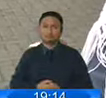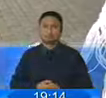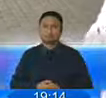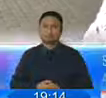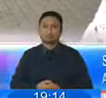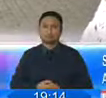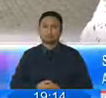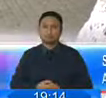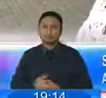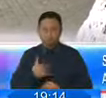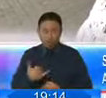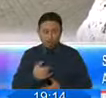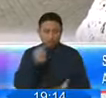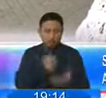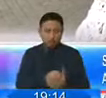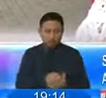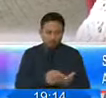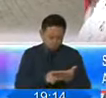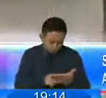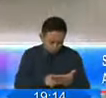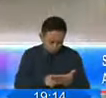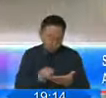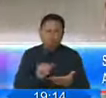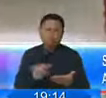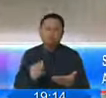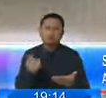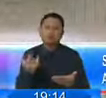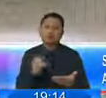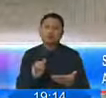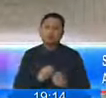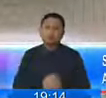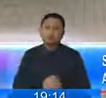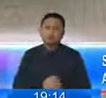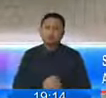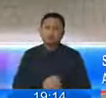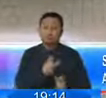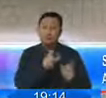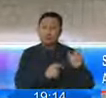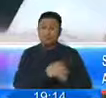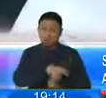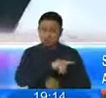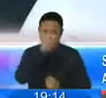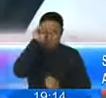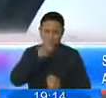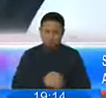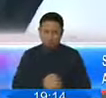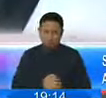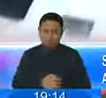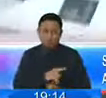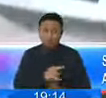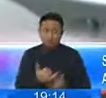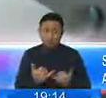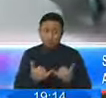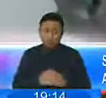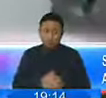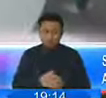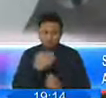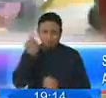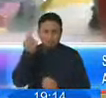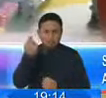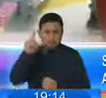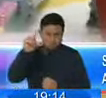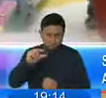sale igual, lo mismo en la factura. Este sentimiento expresan varios ciudadanos al preguntarle si han sentido una baja de precios